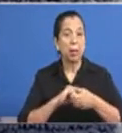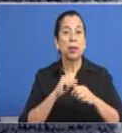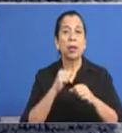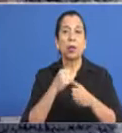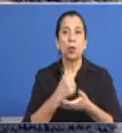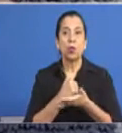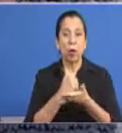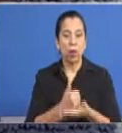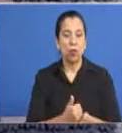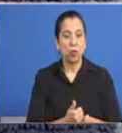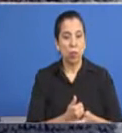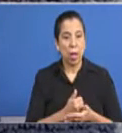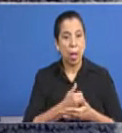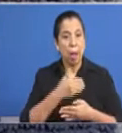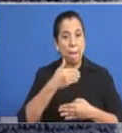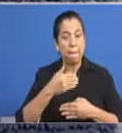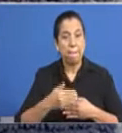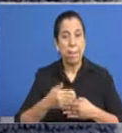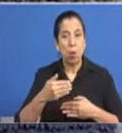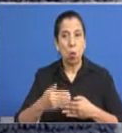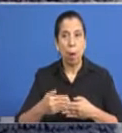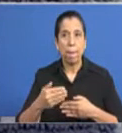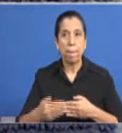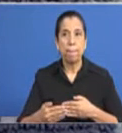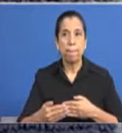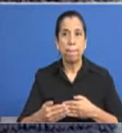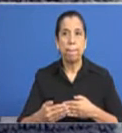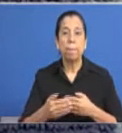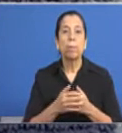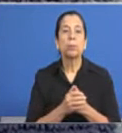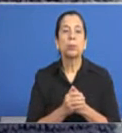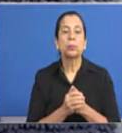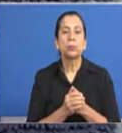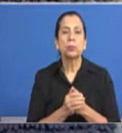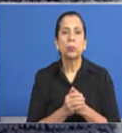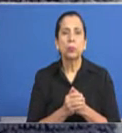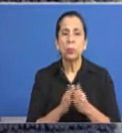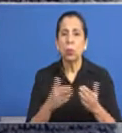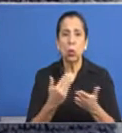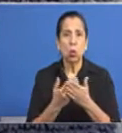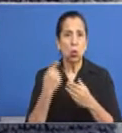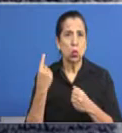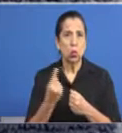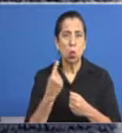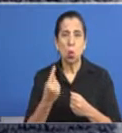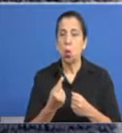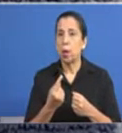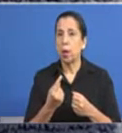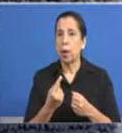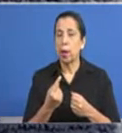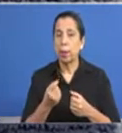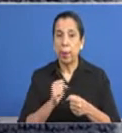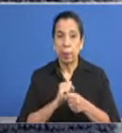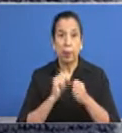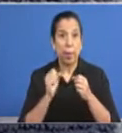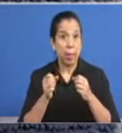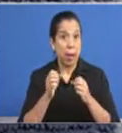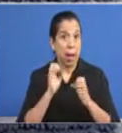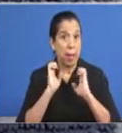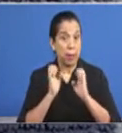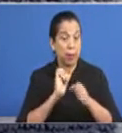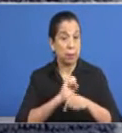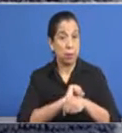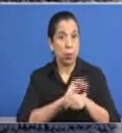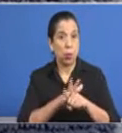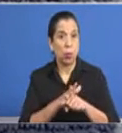paso a paso, ¿verdad?, poder crear un respiro, no solamente con el plan de medidas por el COVID-19, sino